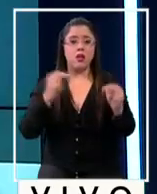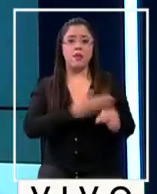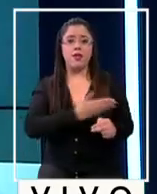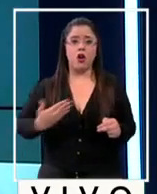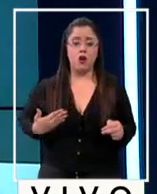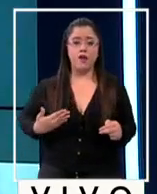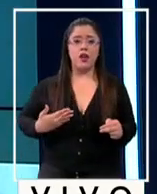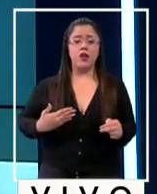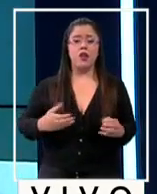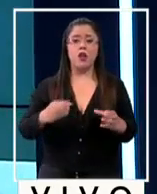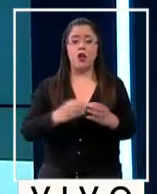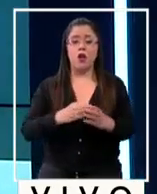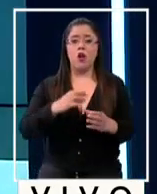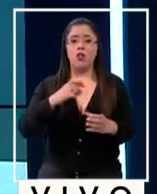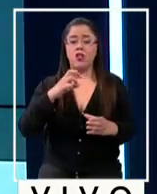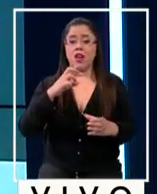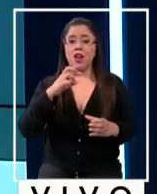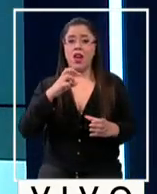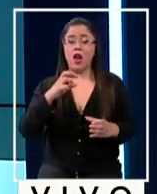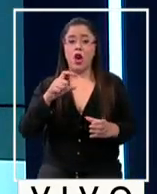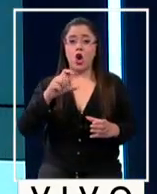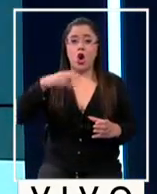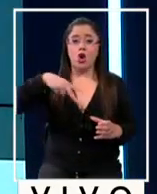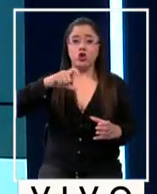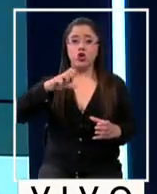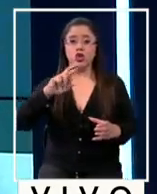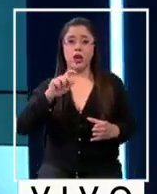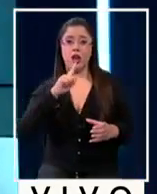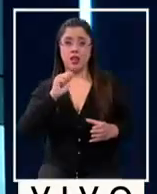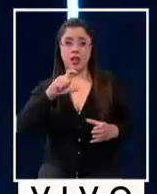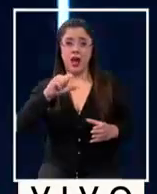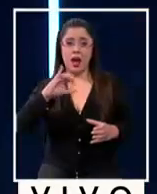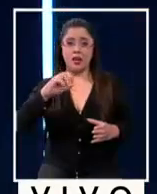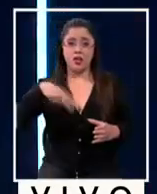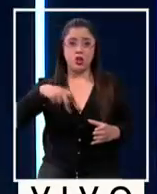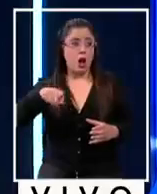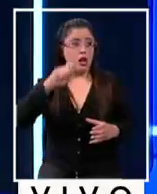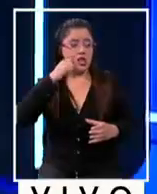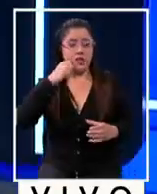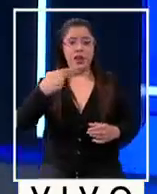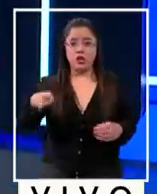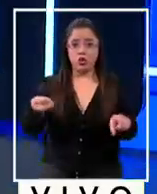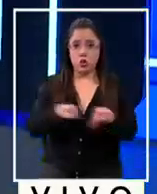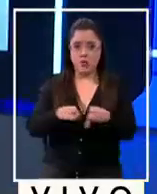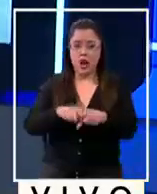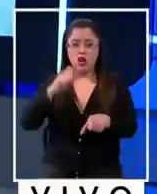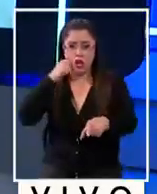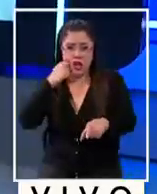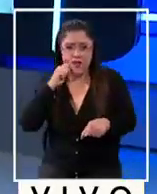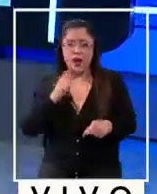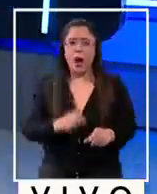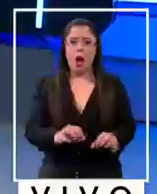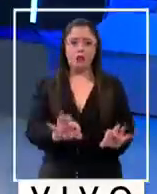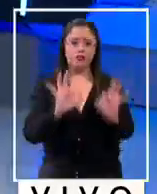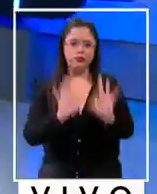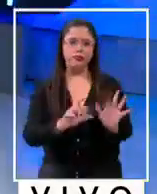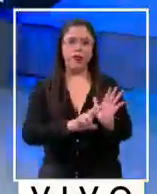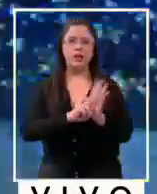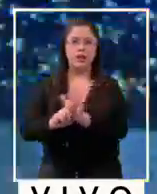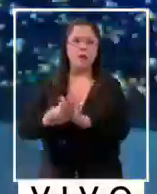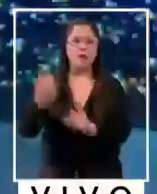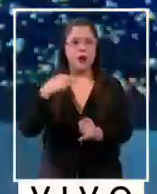porque se trata además de un ex demócrata cristiano, lo convierten en un excelente representante. Otros, no solo desde la oposición, lo